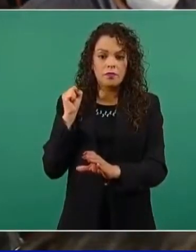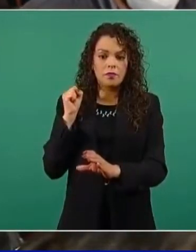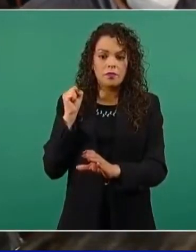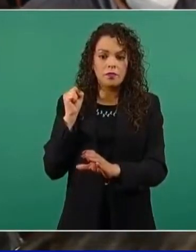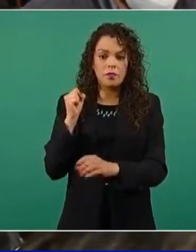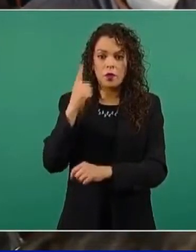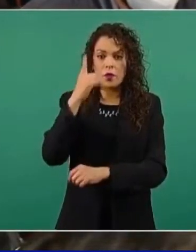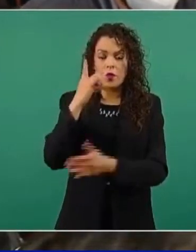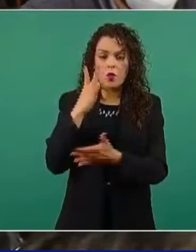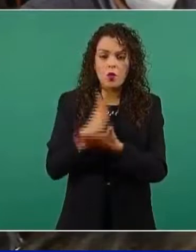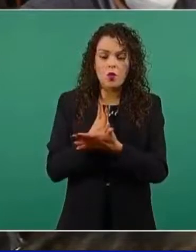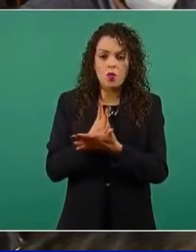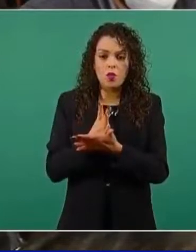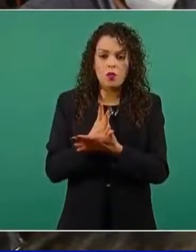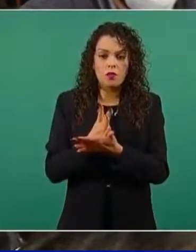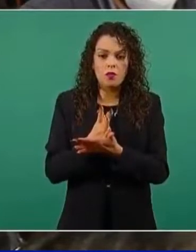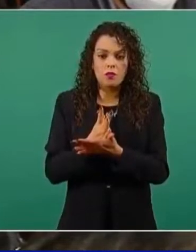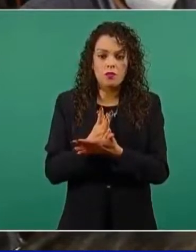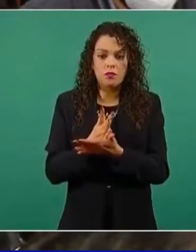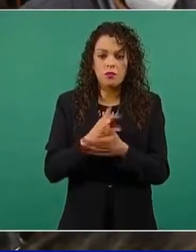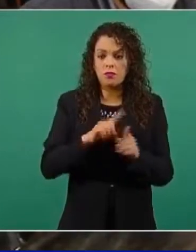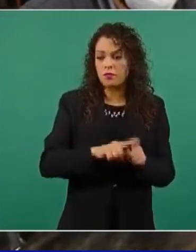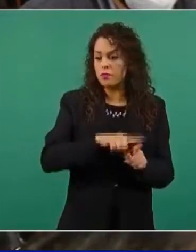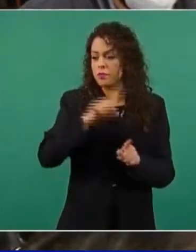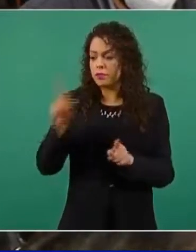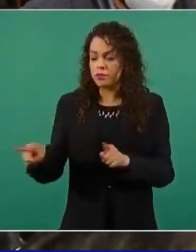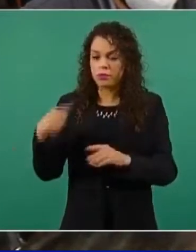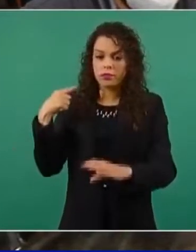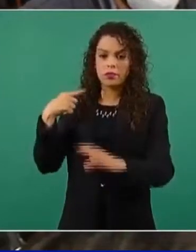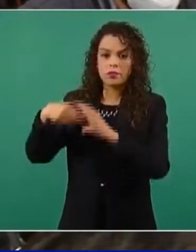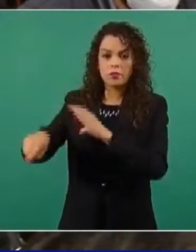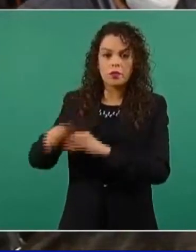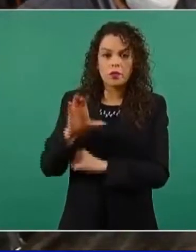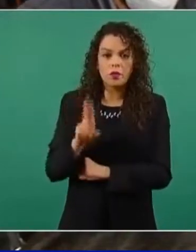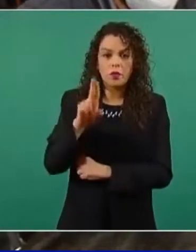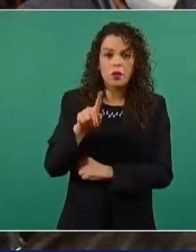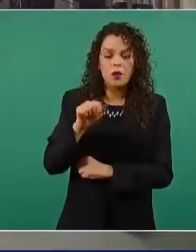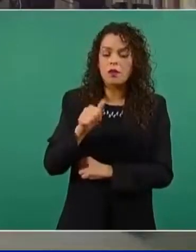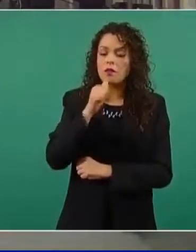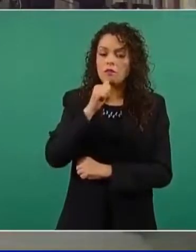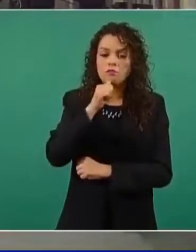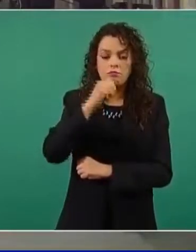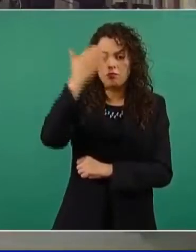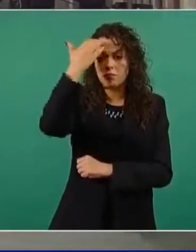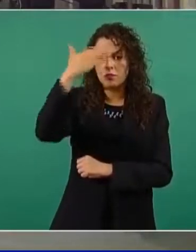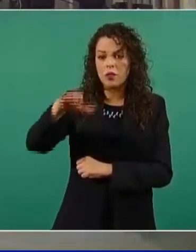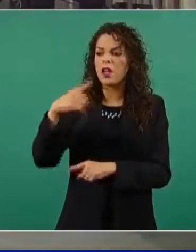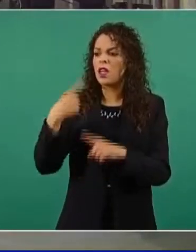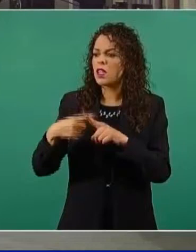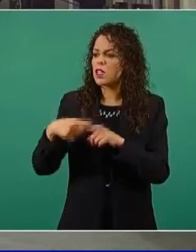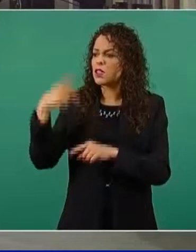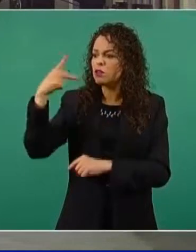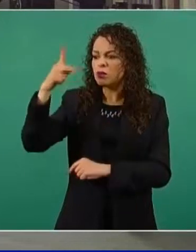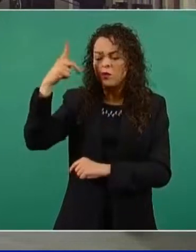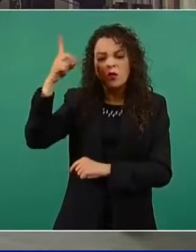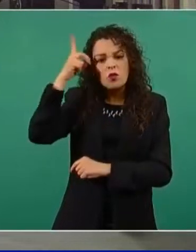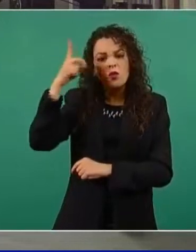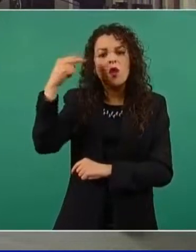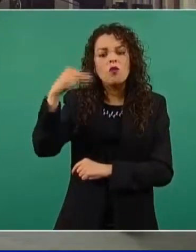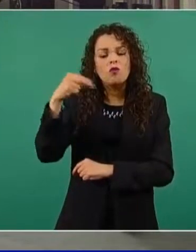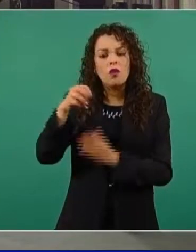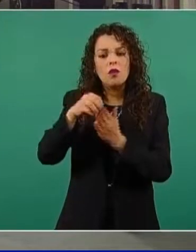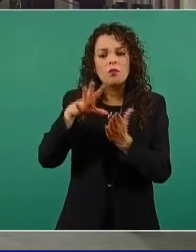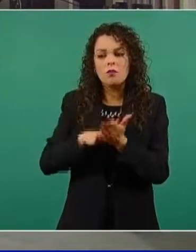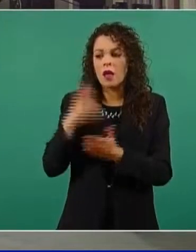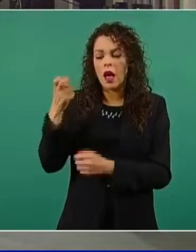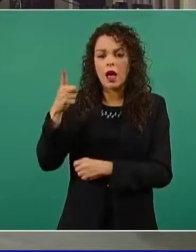única transferencia hacia una cuenta que hasta el día de hoy desconocemos a quién pertenece. El señor Antonio